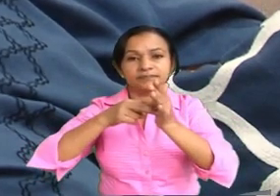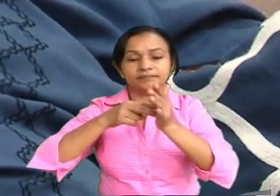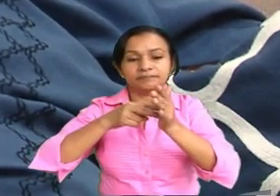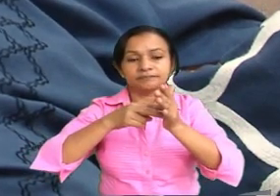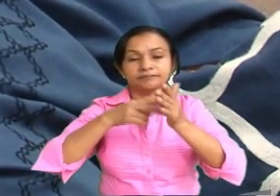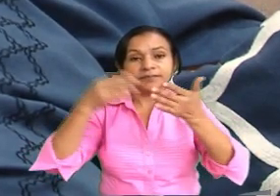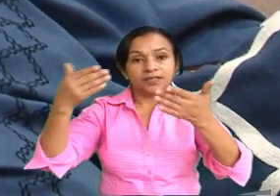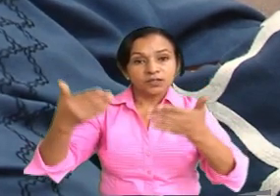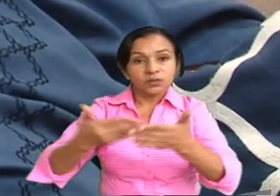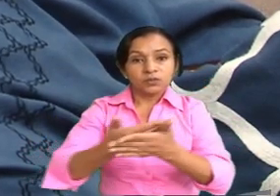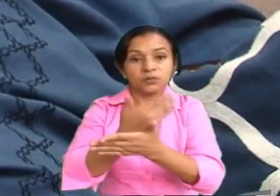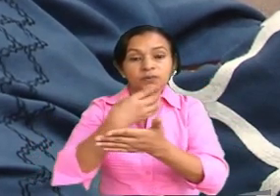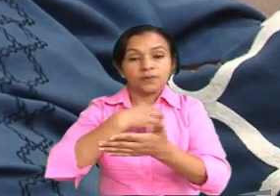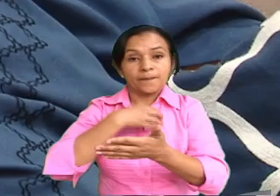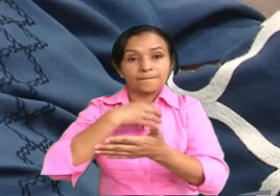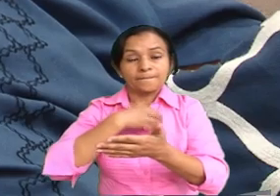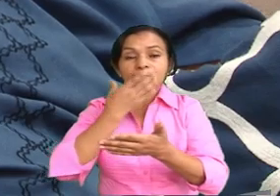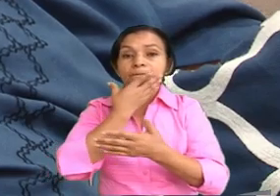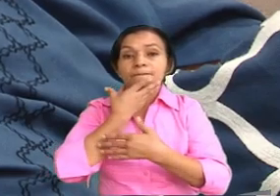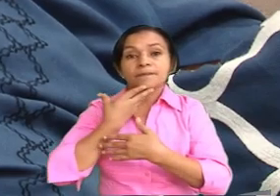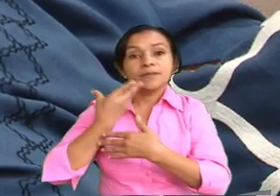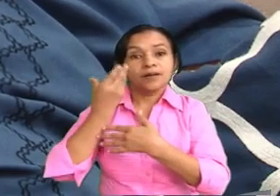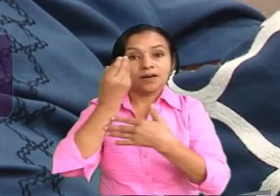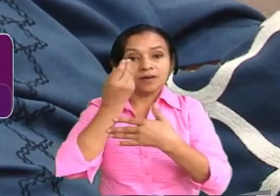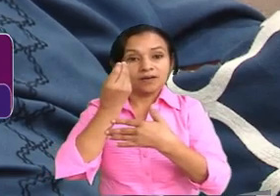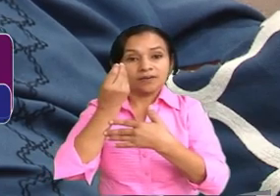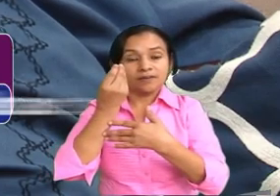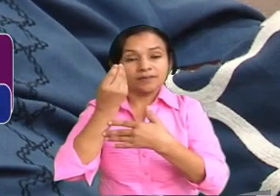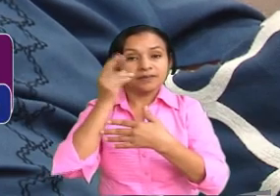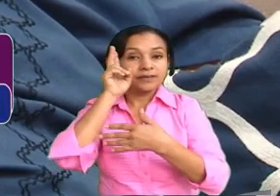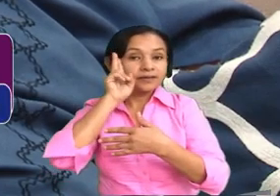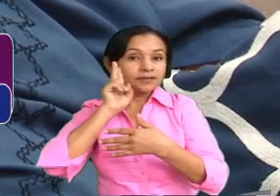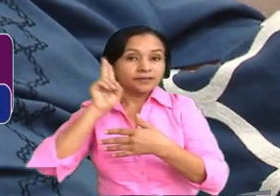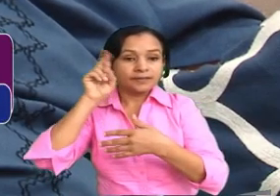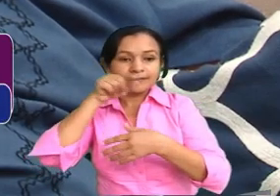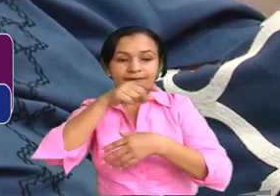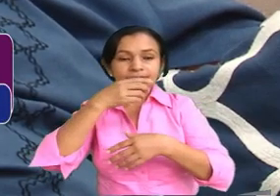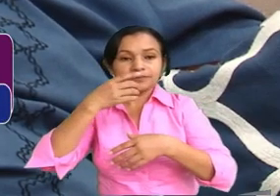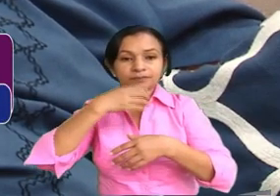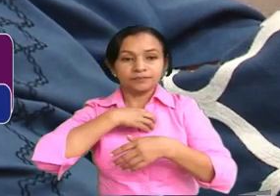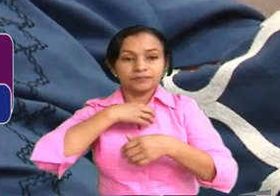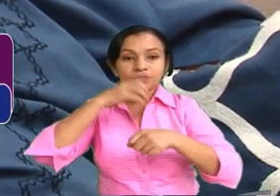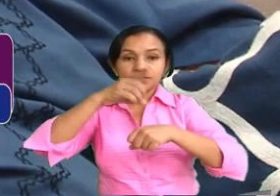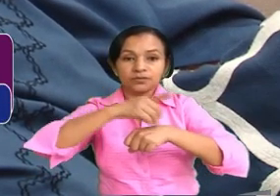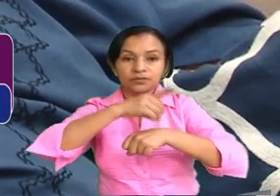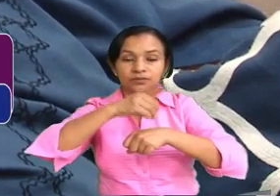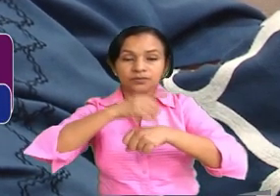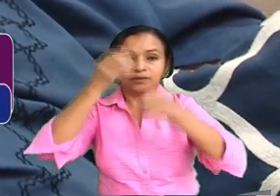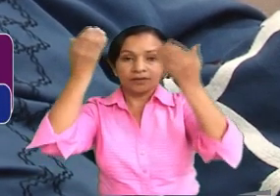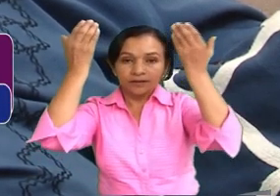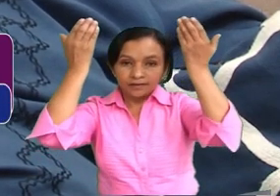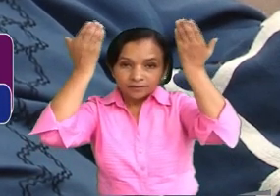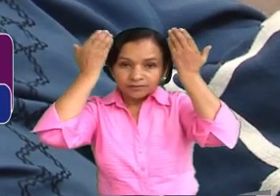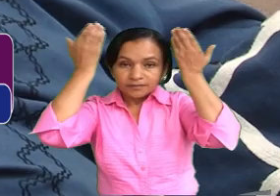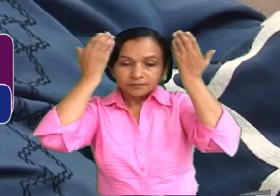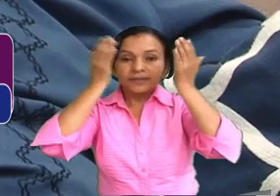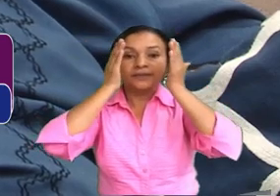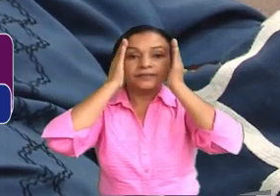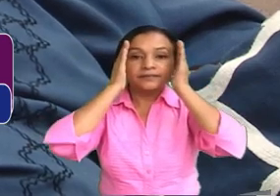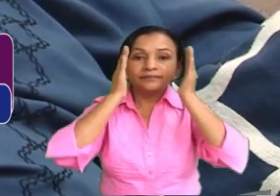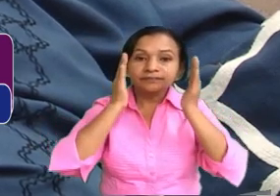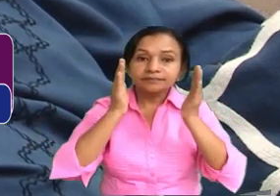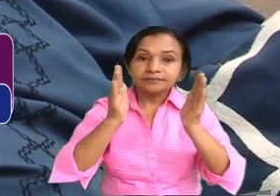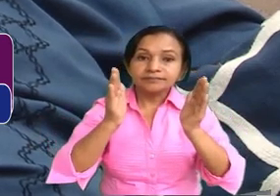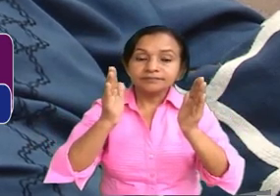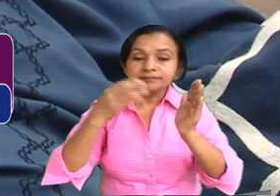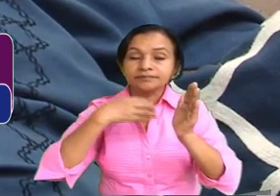a nuestros jóvenes para que ellos sean los doctores, las enfermeras y todo, que atiendan a